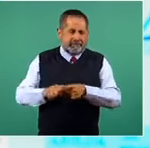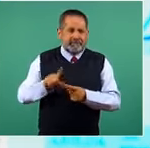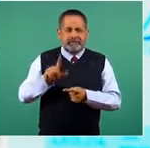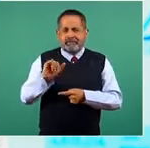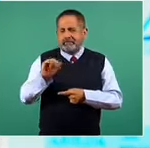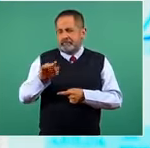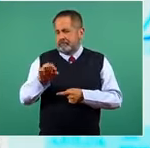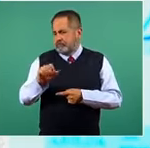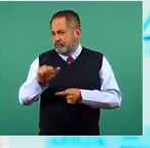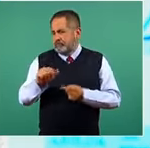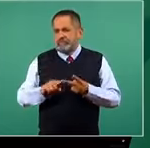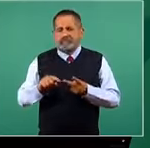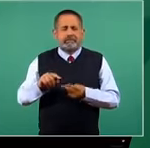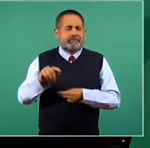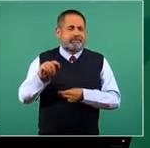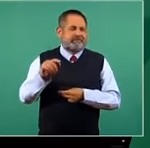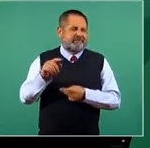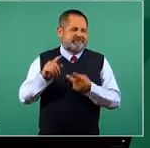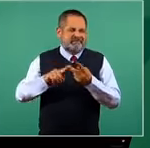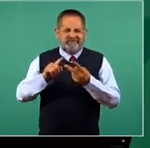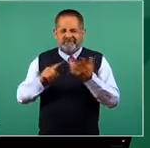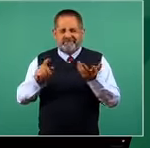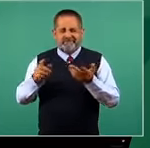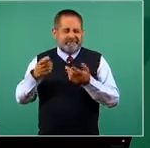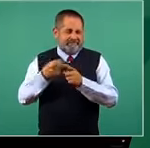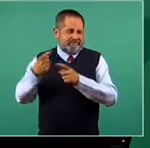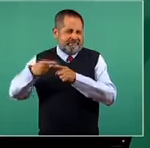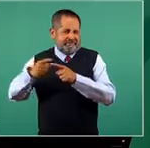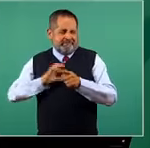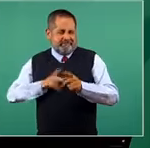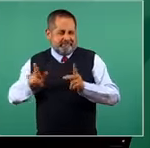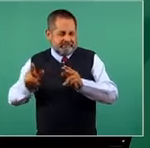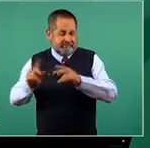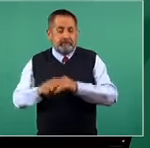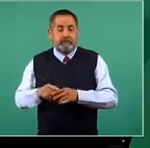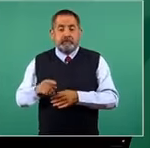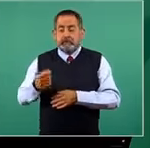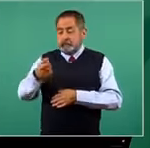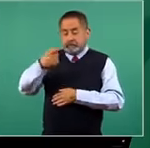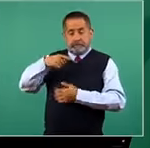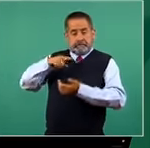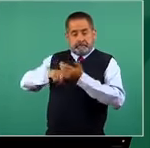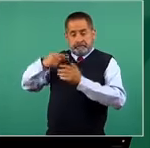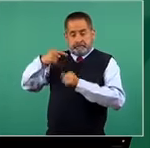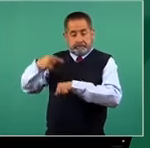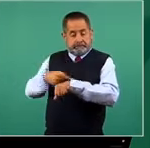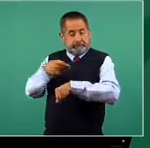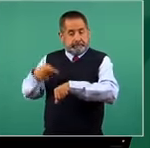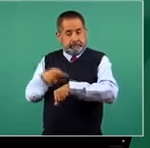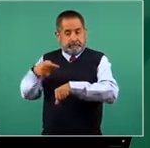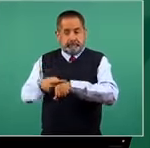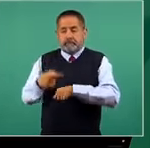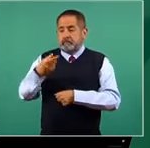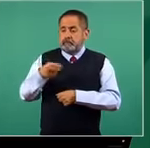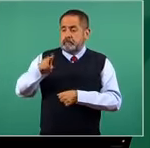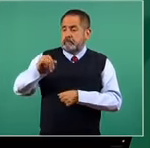mielomas, etcétera. Especialmente cuando reciben quimioterapia y entran en estados profundos y prolongados de